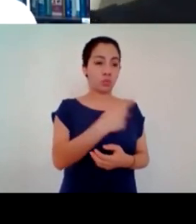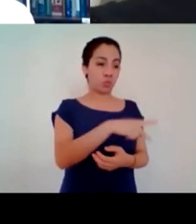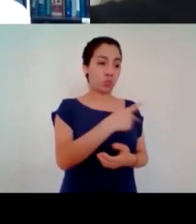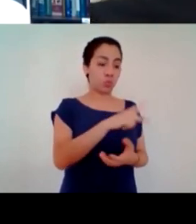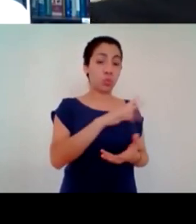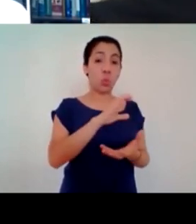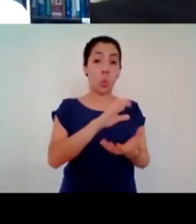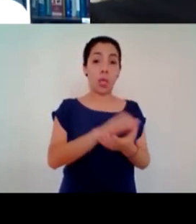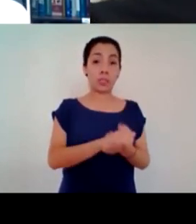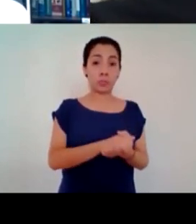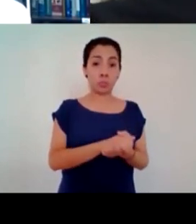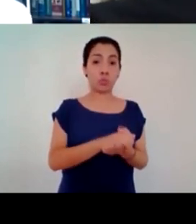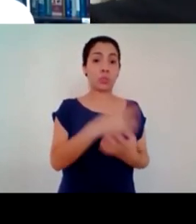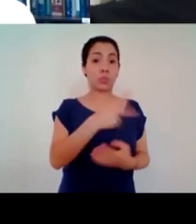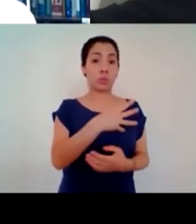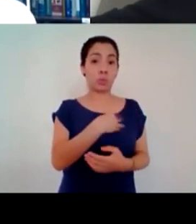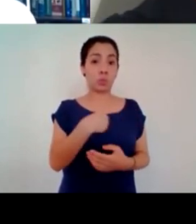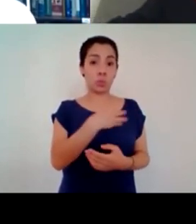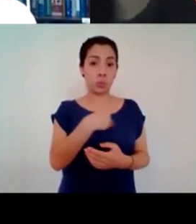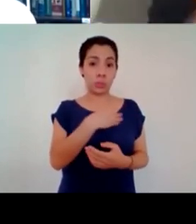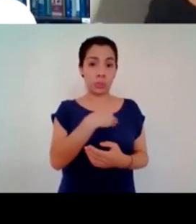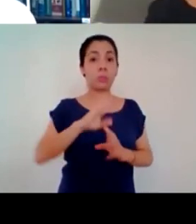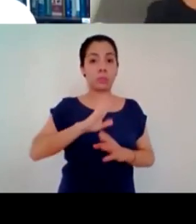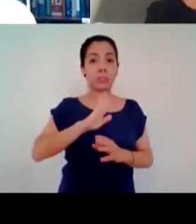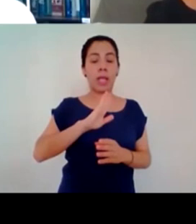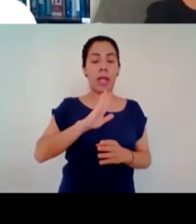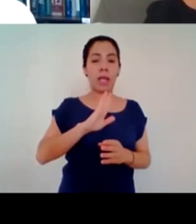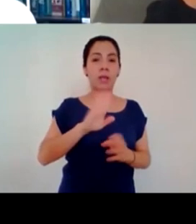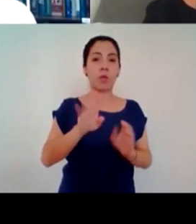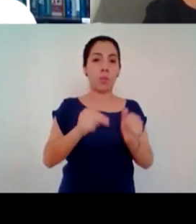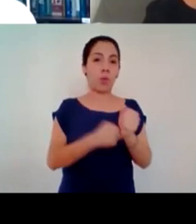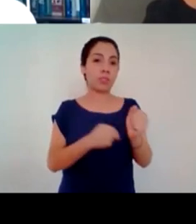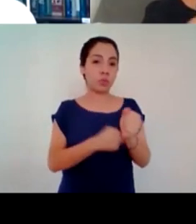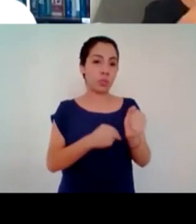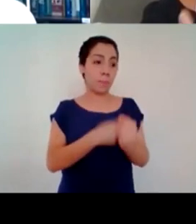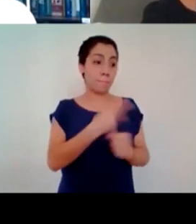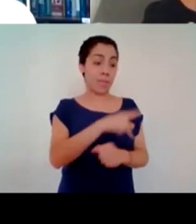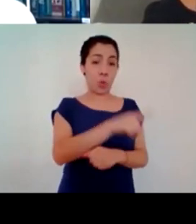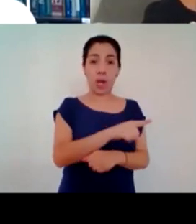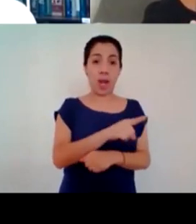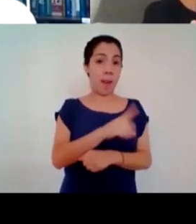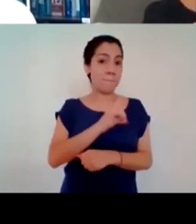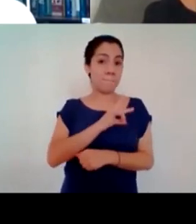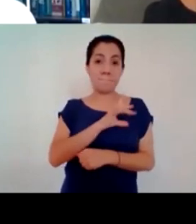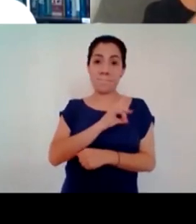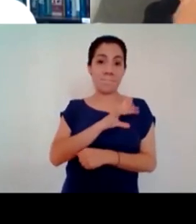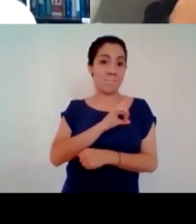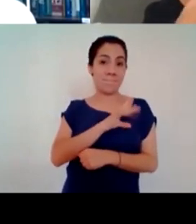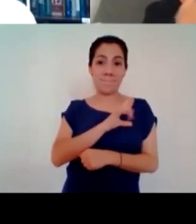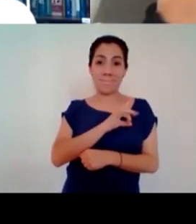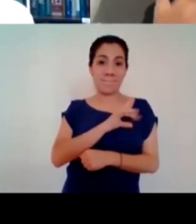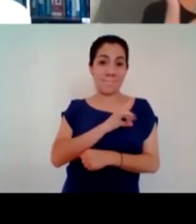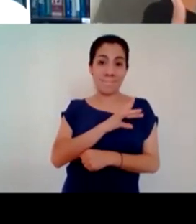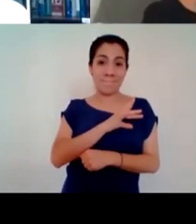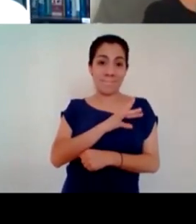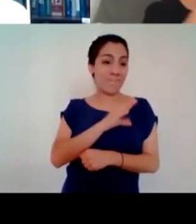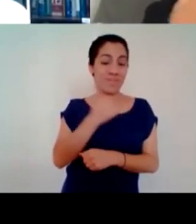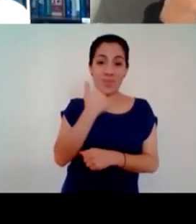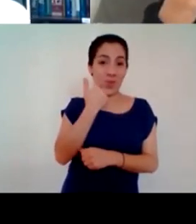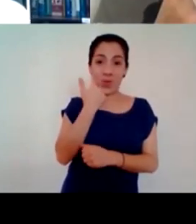hijos, pero él tiene pavor de salir por miedo a que lo maten. Entonces, hablemos de reinserción social de manera